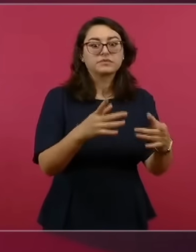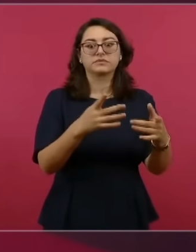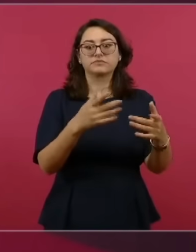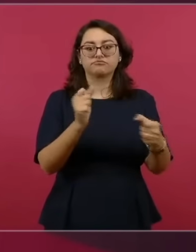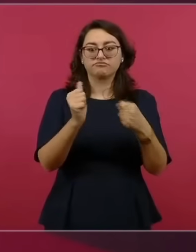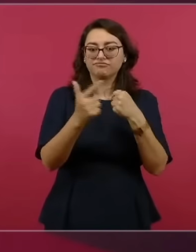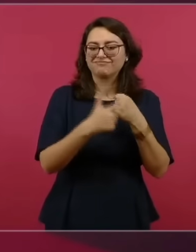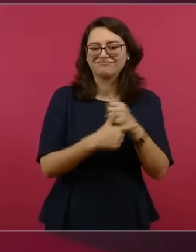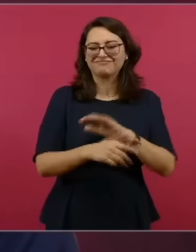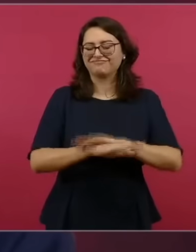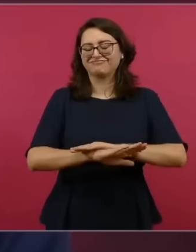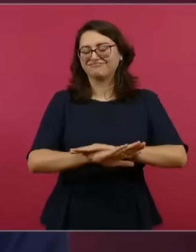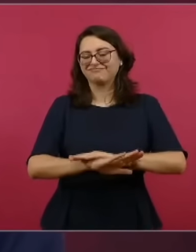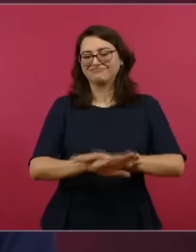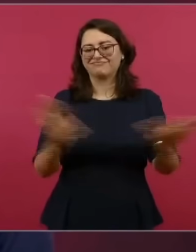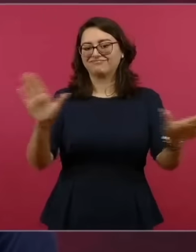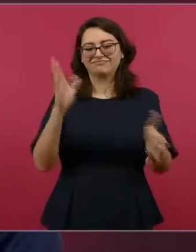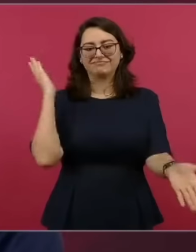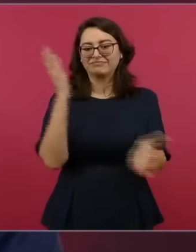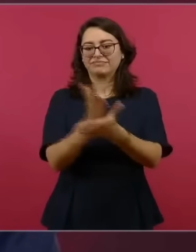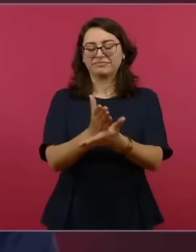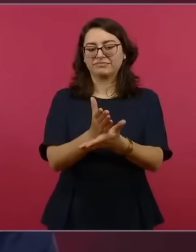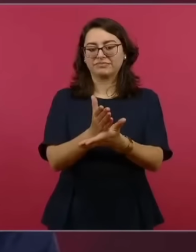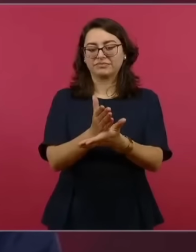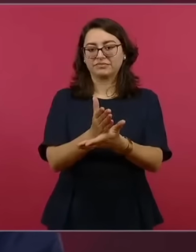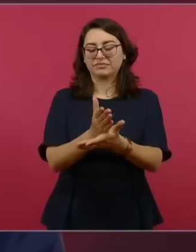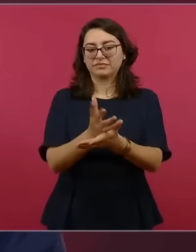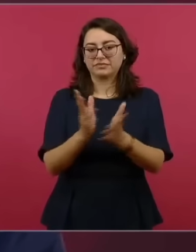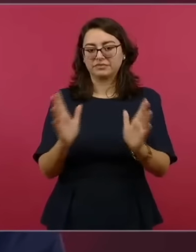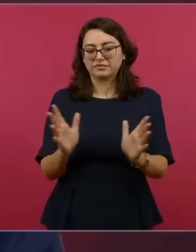a estas personas es muy difícil